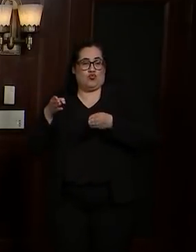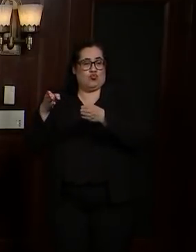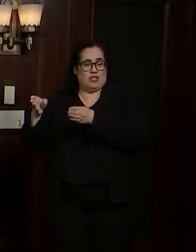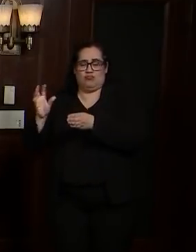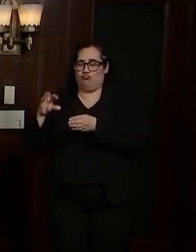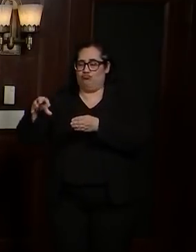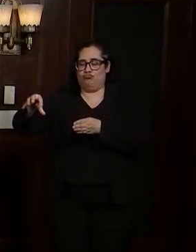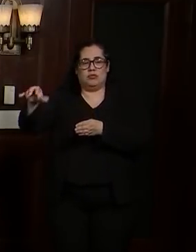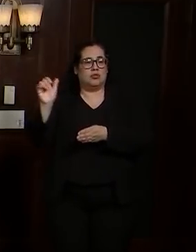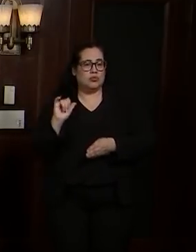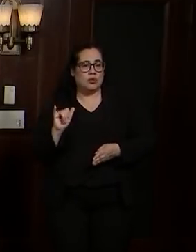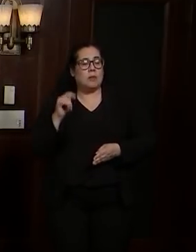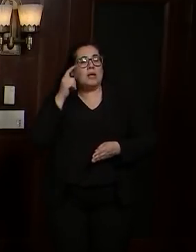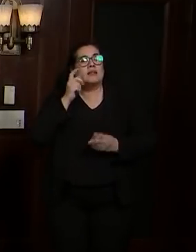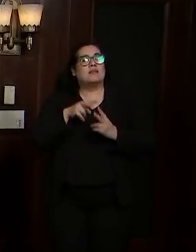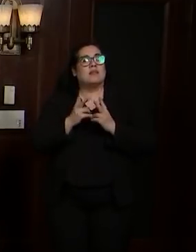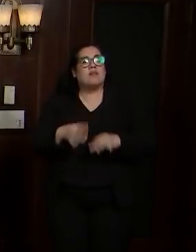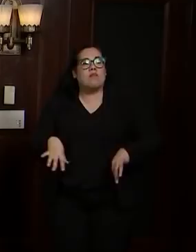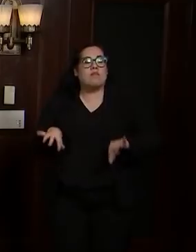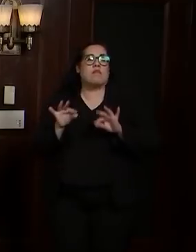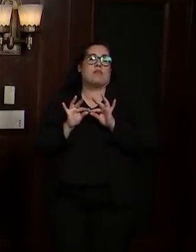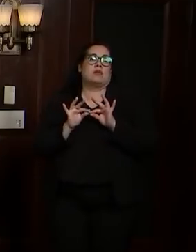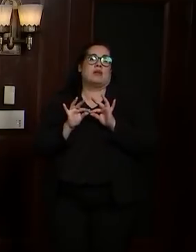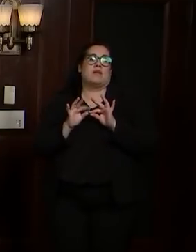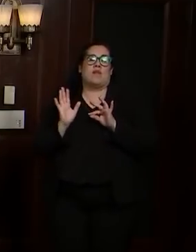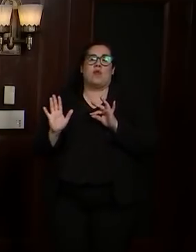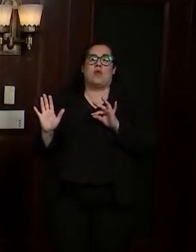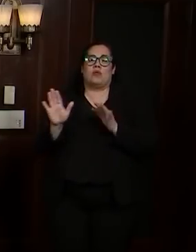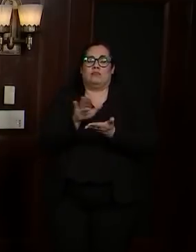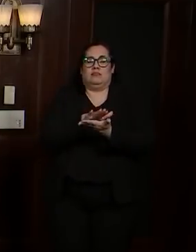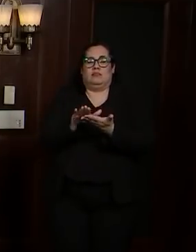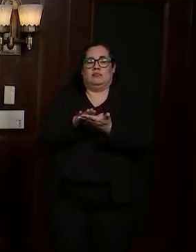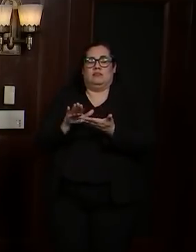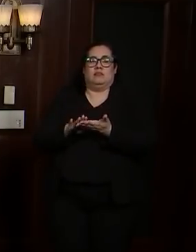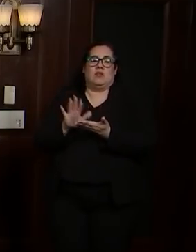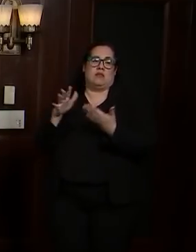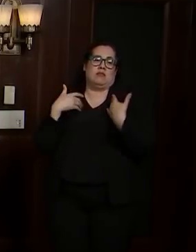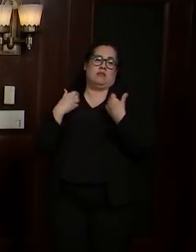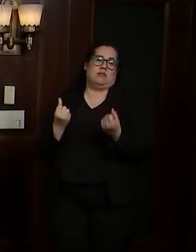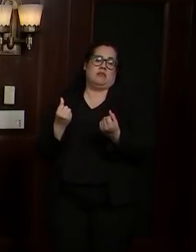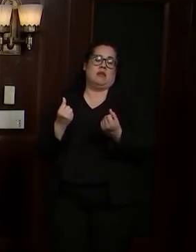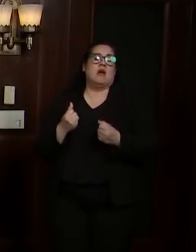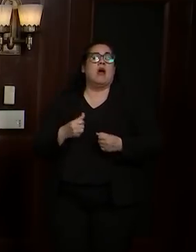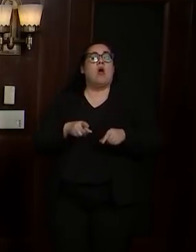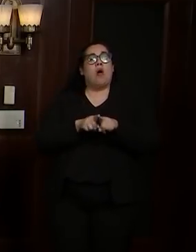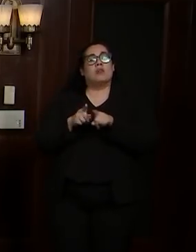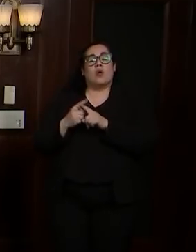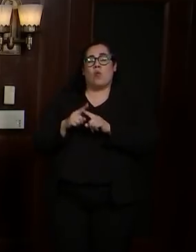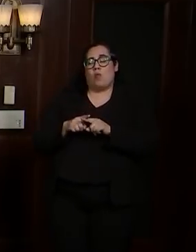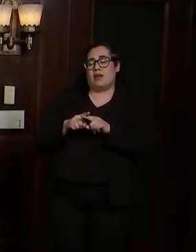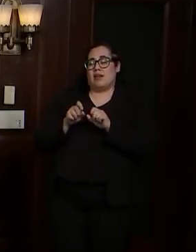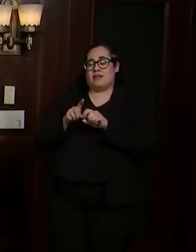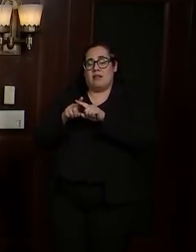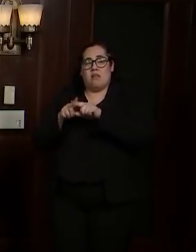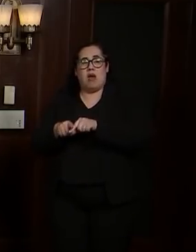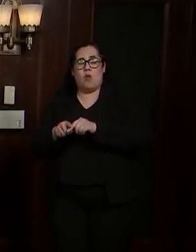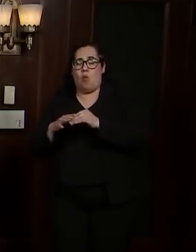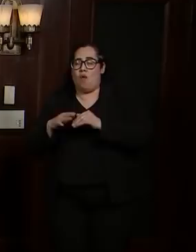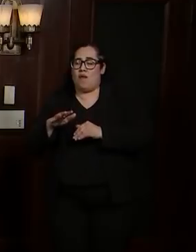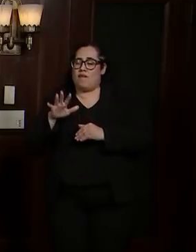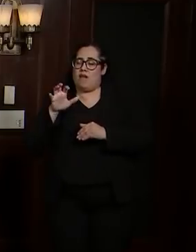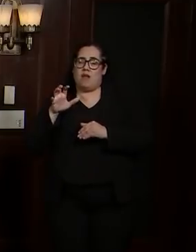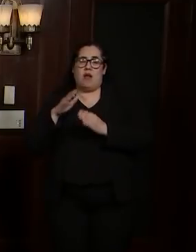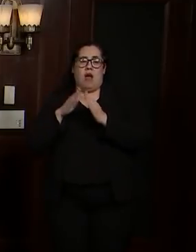también, porque es muy importante por su sanitación también. Y contamos con más de 500 casas